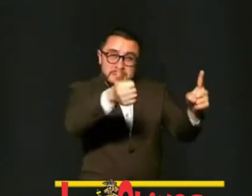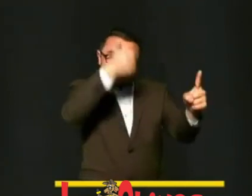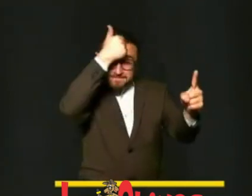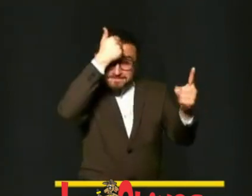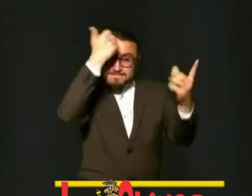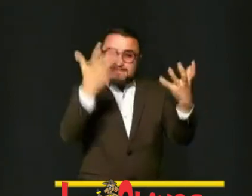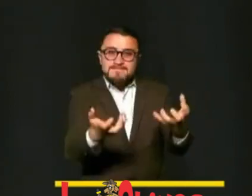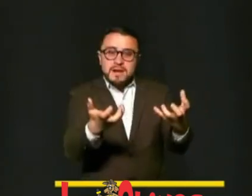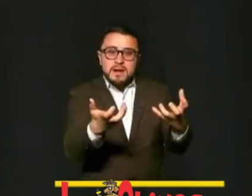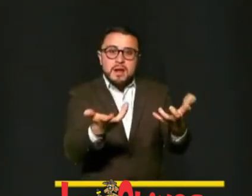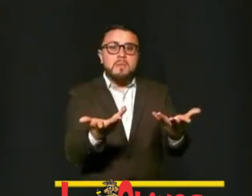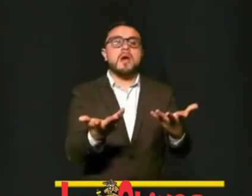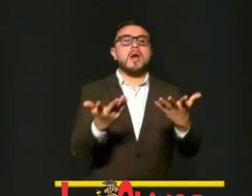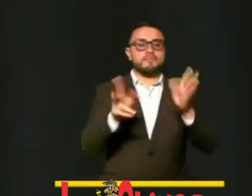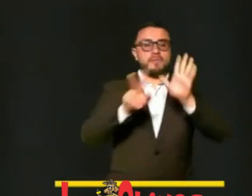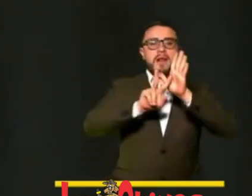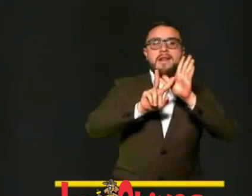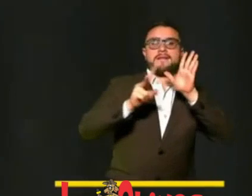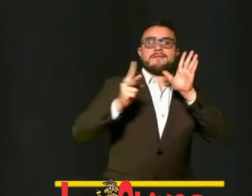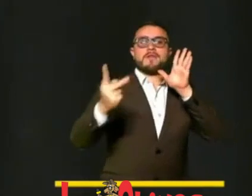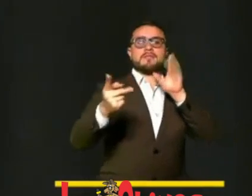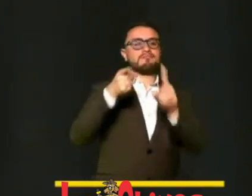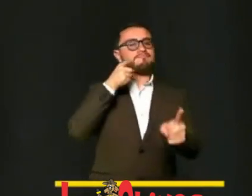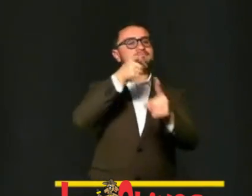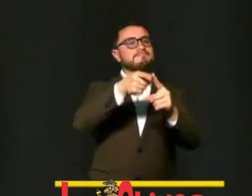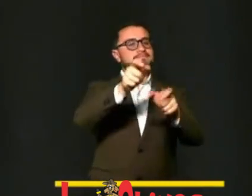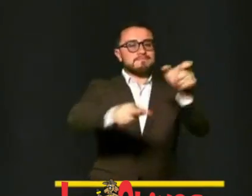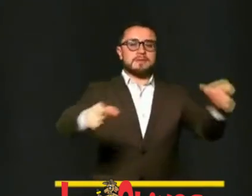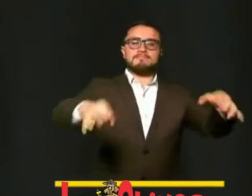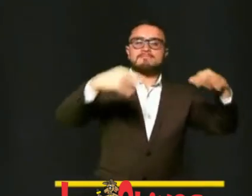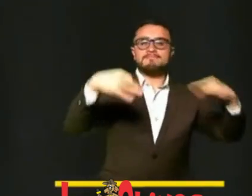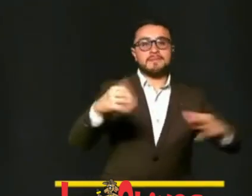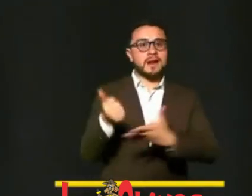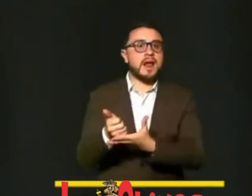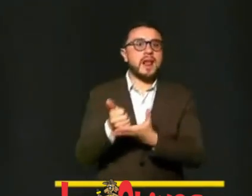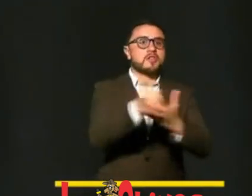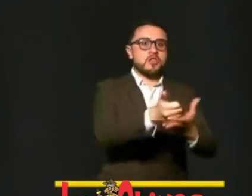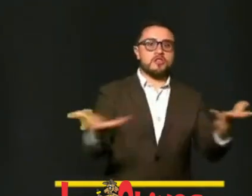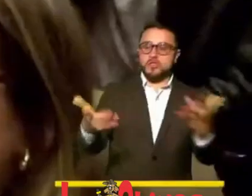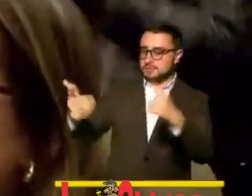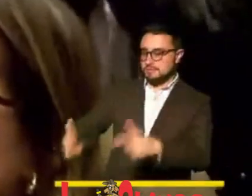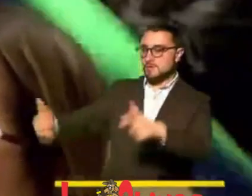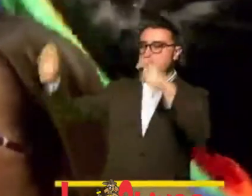lugar frenar las reformas en favor del pueblo en el congreso de la república